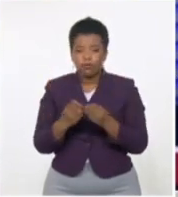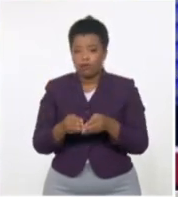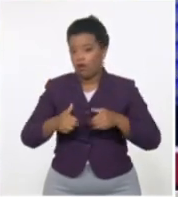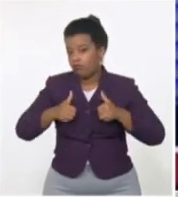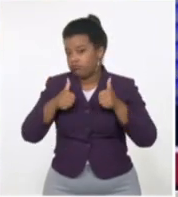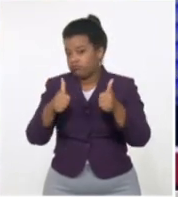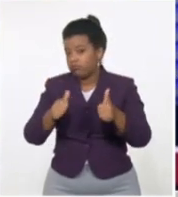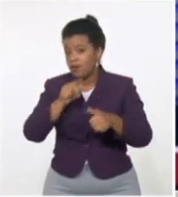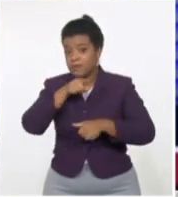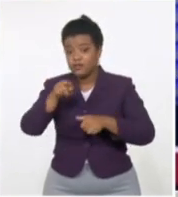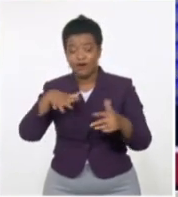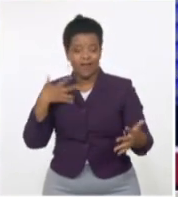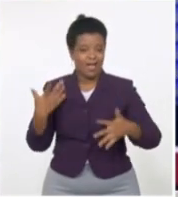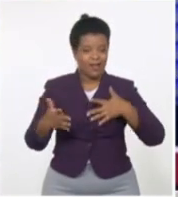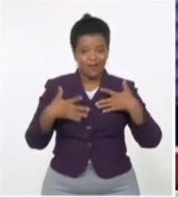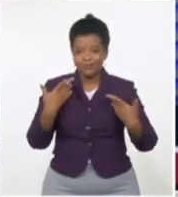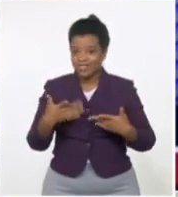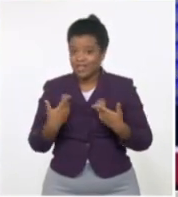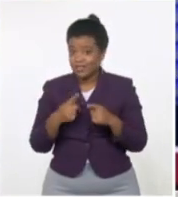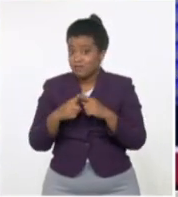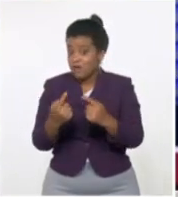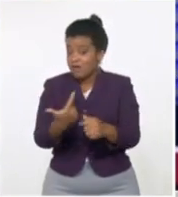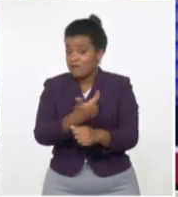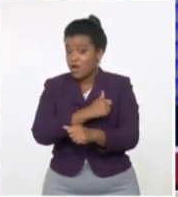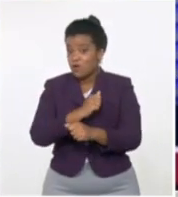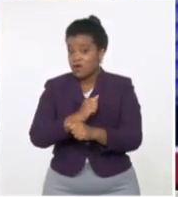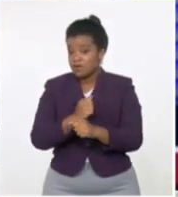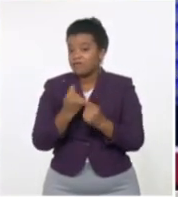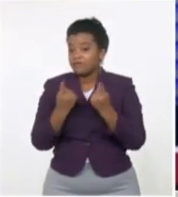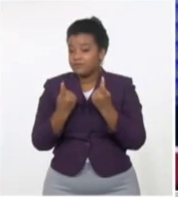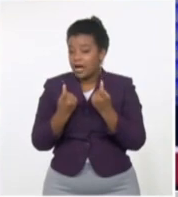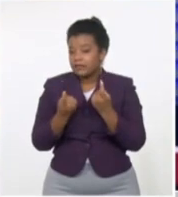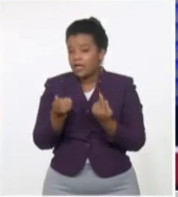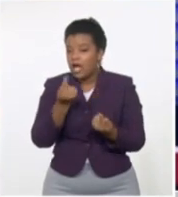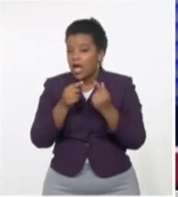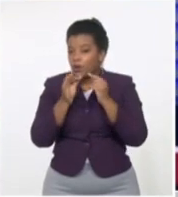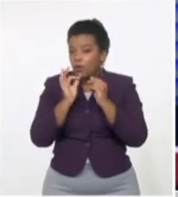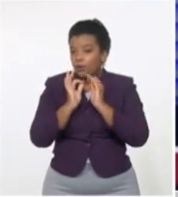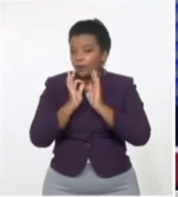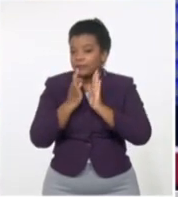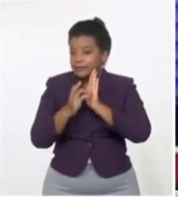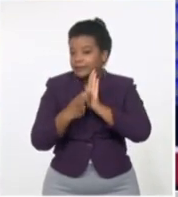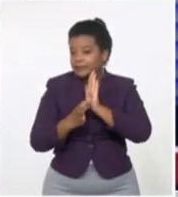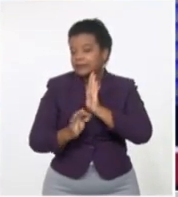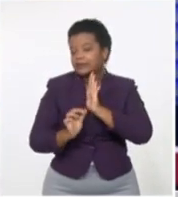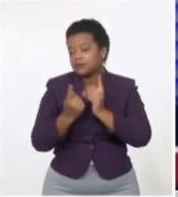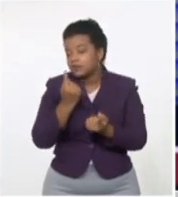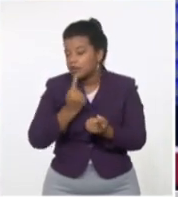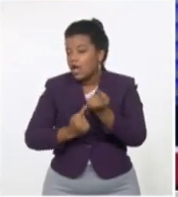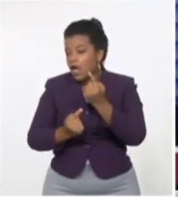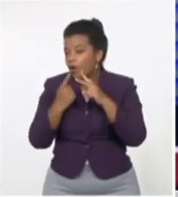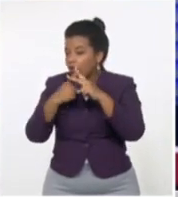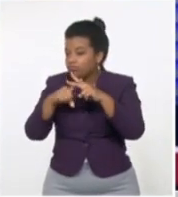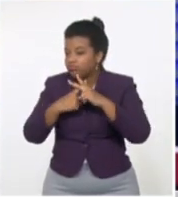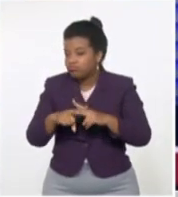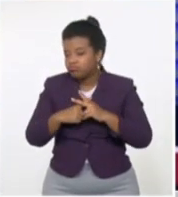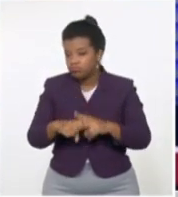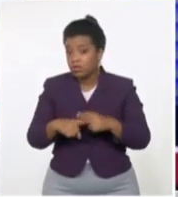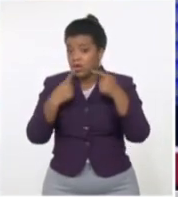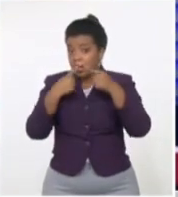Todo el mundo está muy entusiasmado. Yo creo que nos quedan algunos detalles que hay que ir perfeccionando en estos últimos días, pero creo que